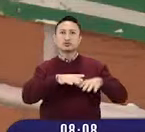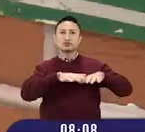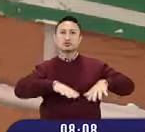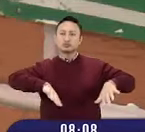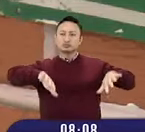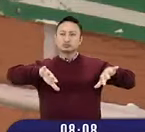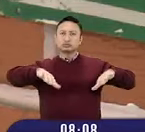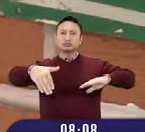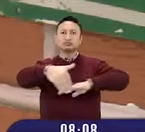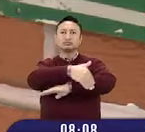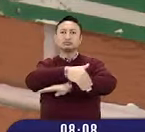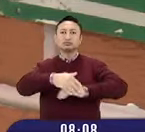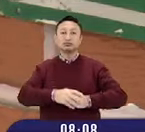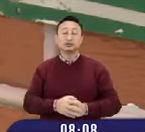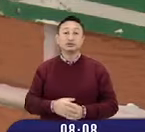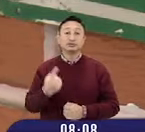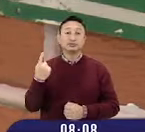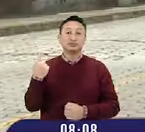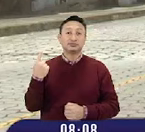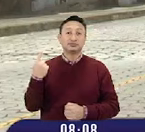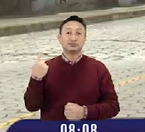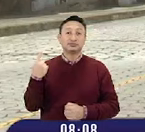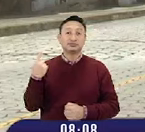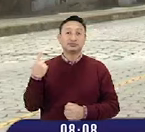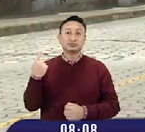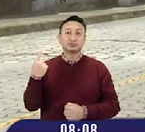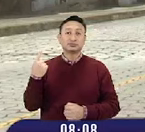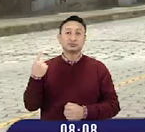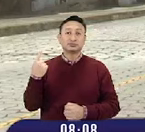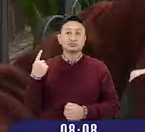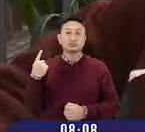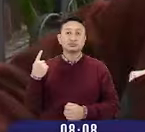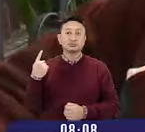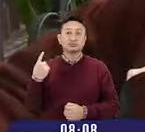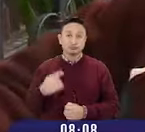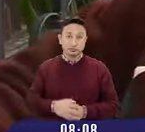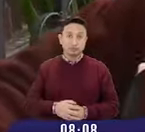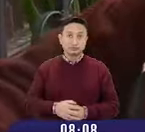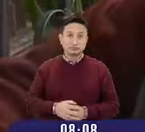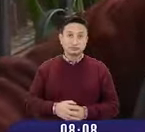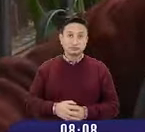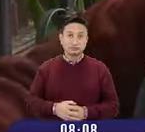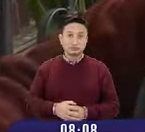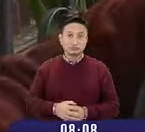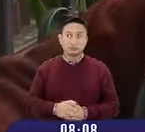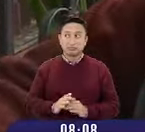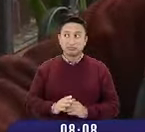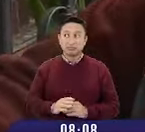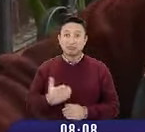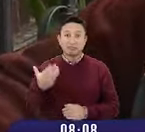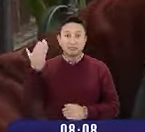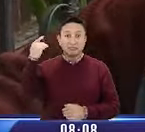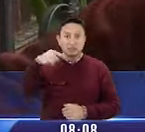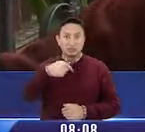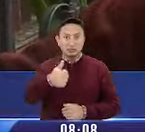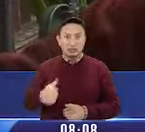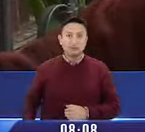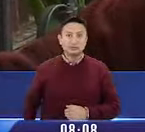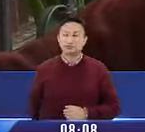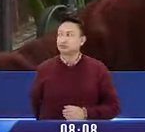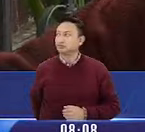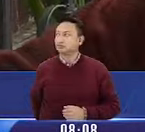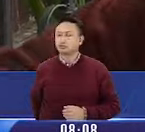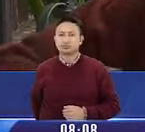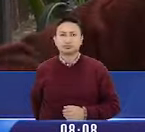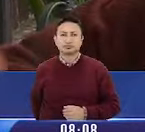en medio de la calle Guale entre La Caluma y Chone. No, la verdad es que la anterior semana estaba bien, entonces yo creo que